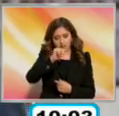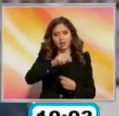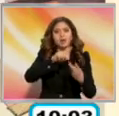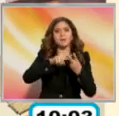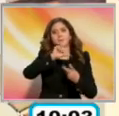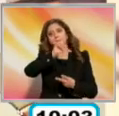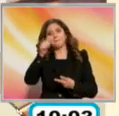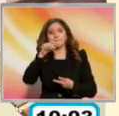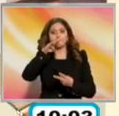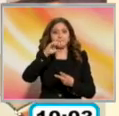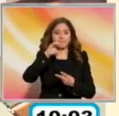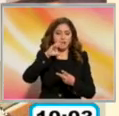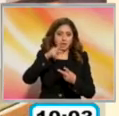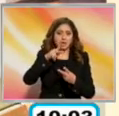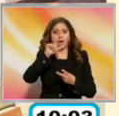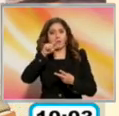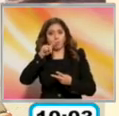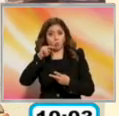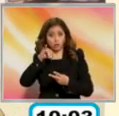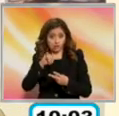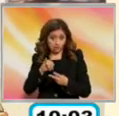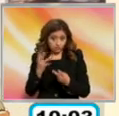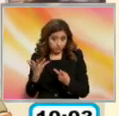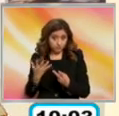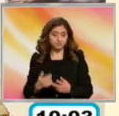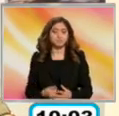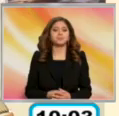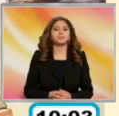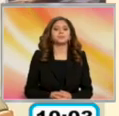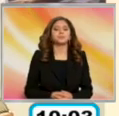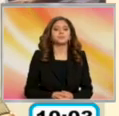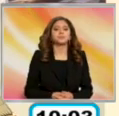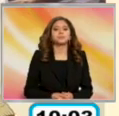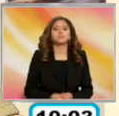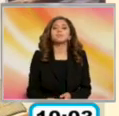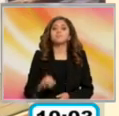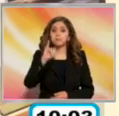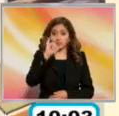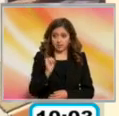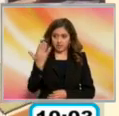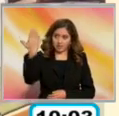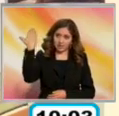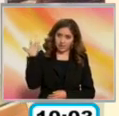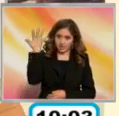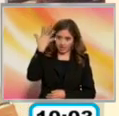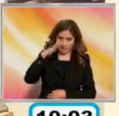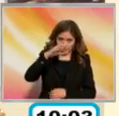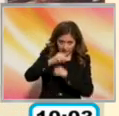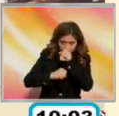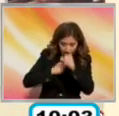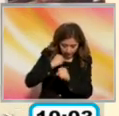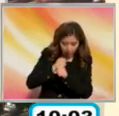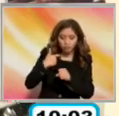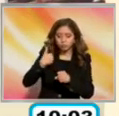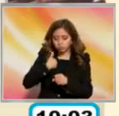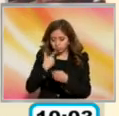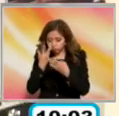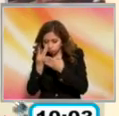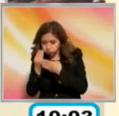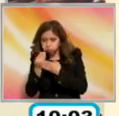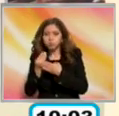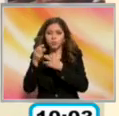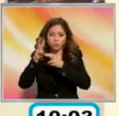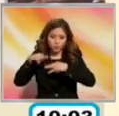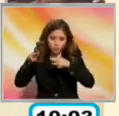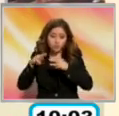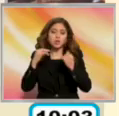mencionar algunos. Sí, ya fue hace 10 años que empecé como arreglista, escritor de canciones también, y ha sido